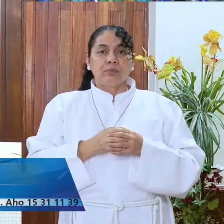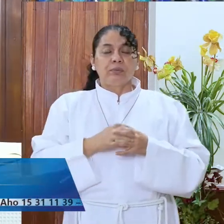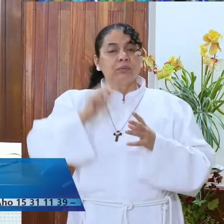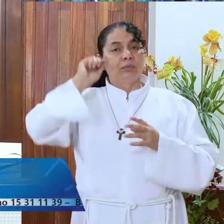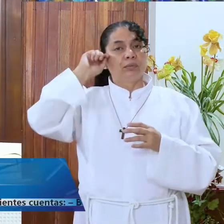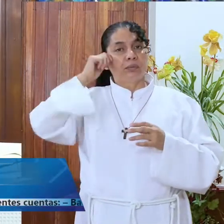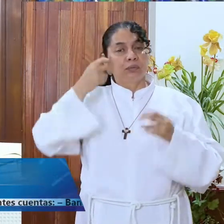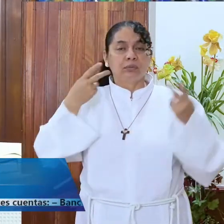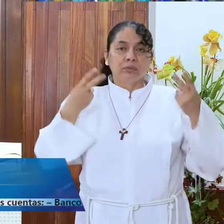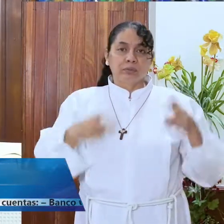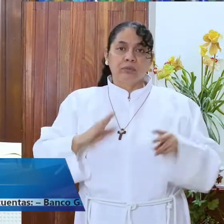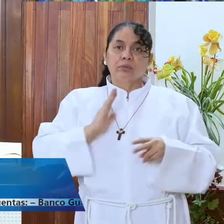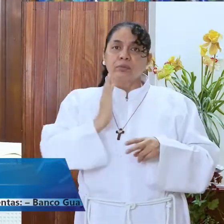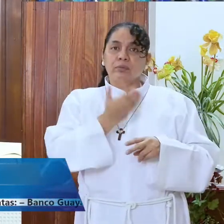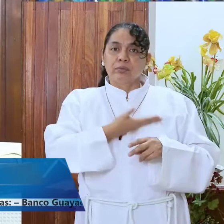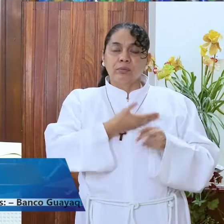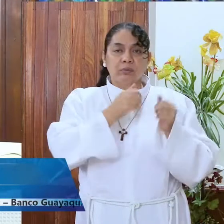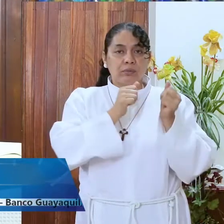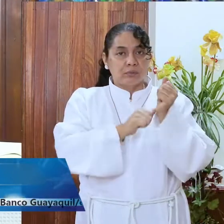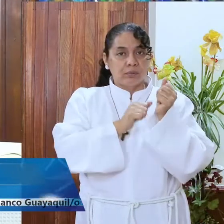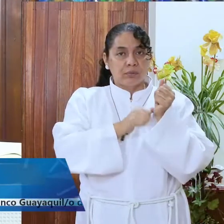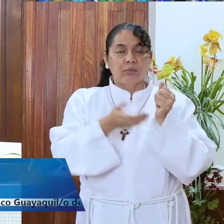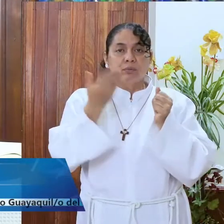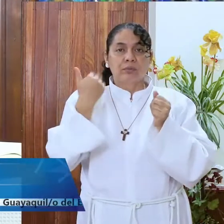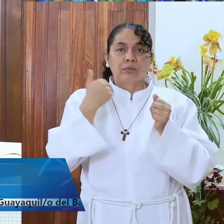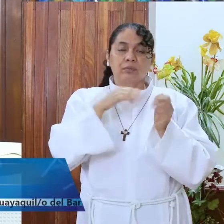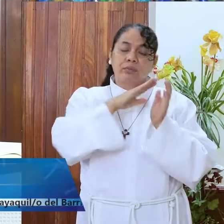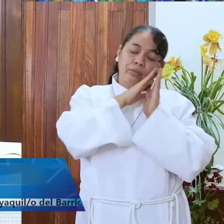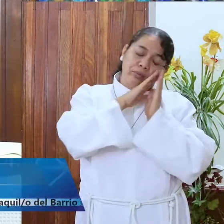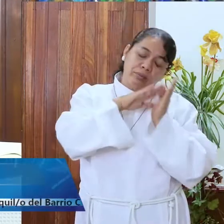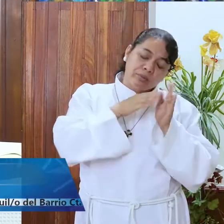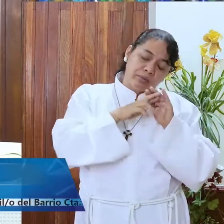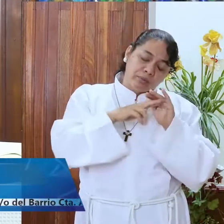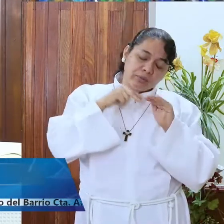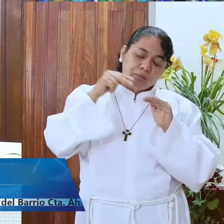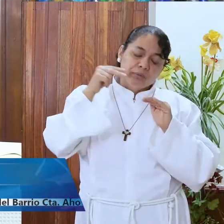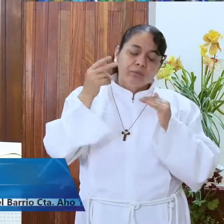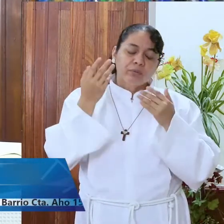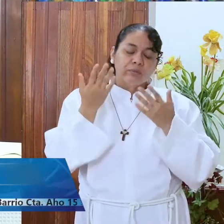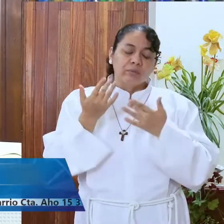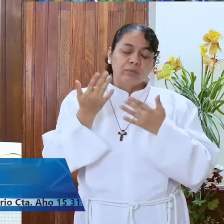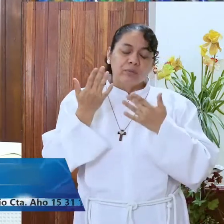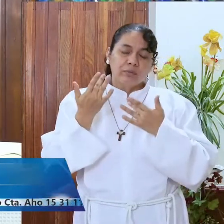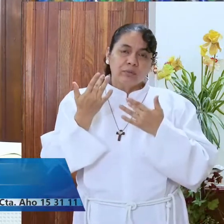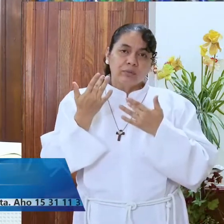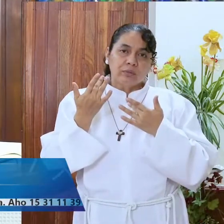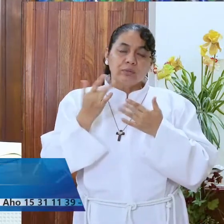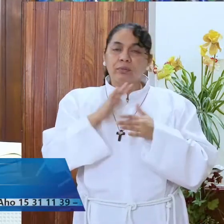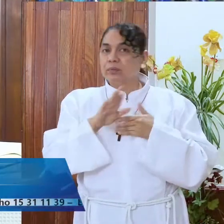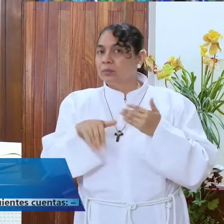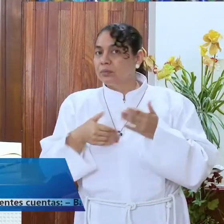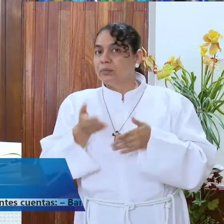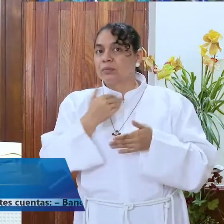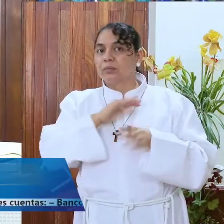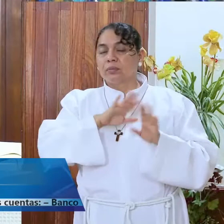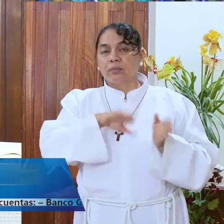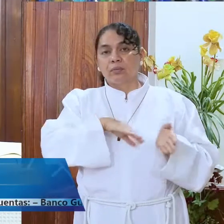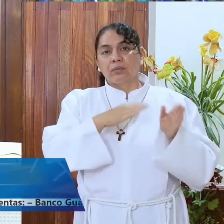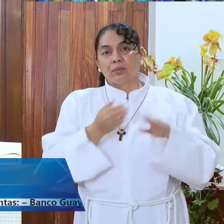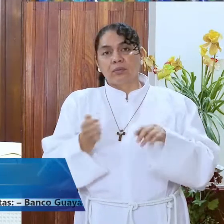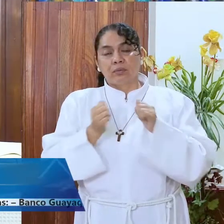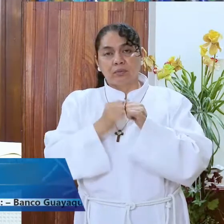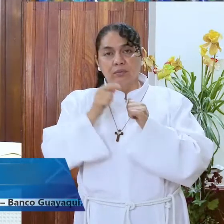acuérdate también de nuestros hermanos que durmieron en la esperanza de la represión y de todos los que han muerto en tu